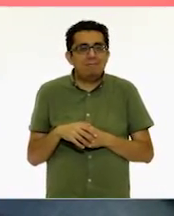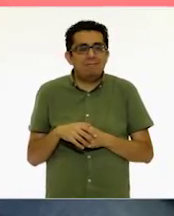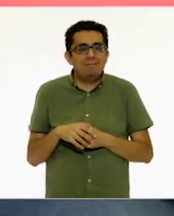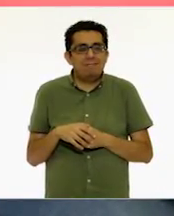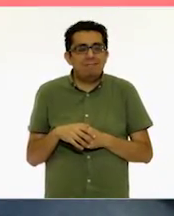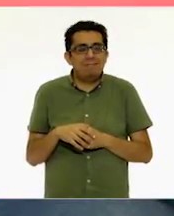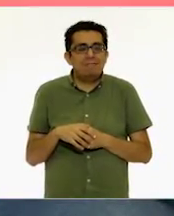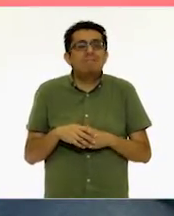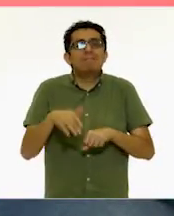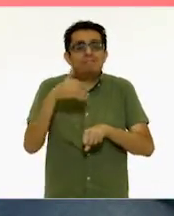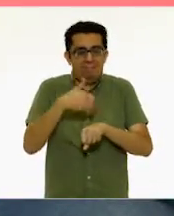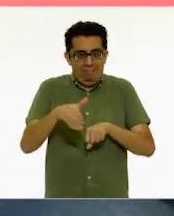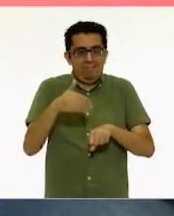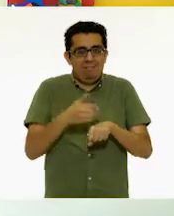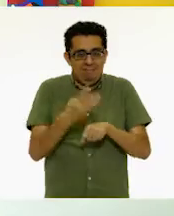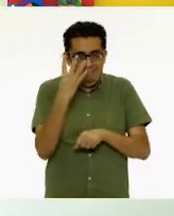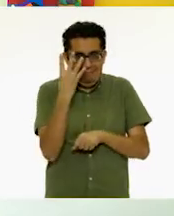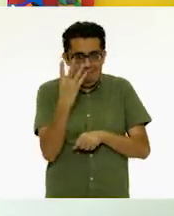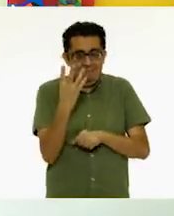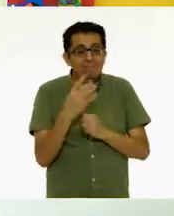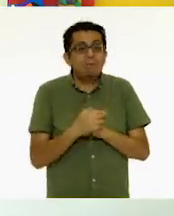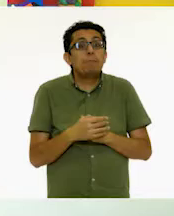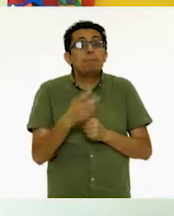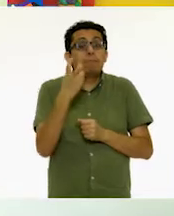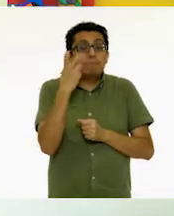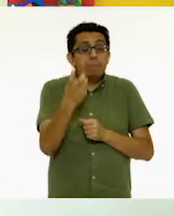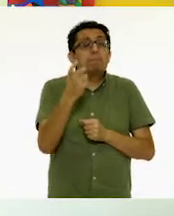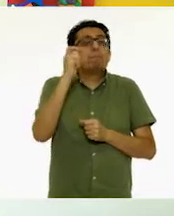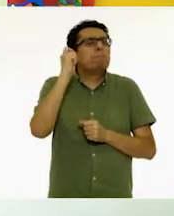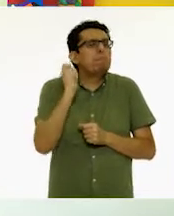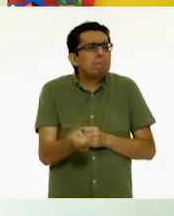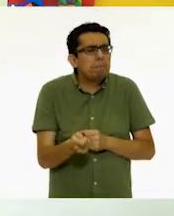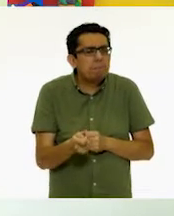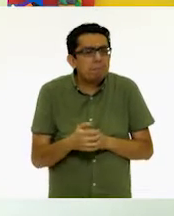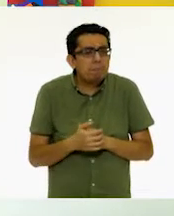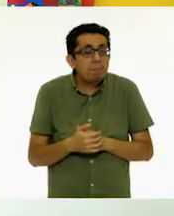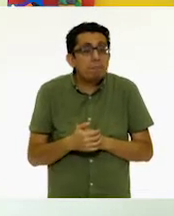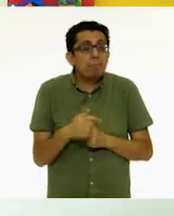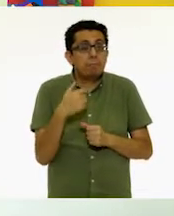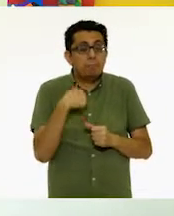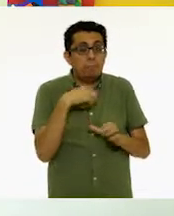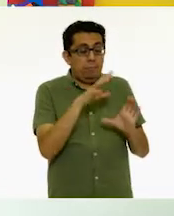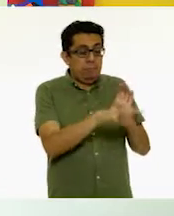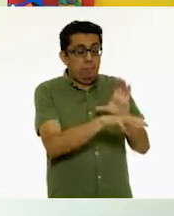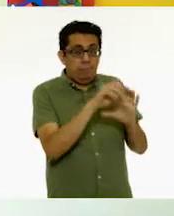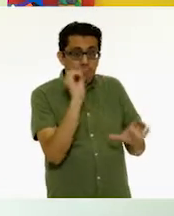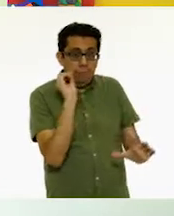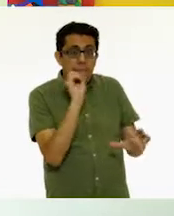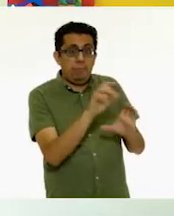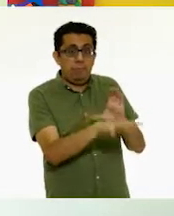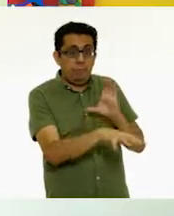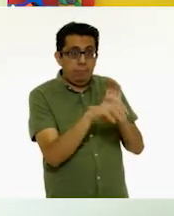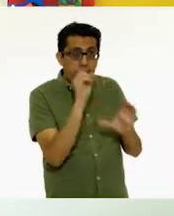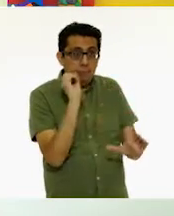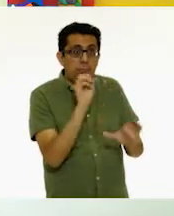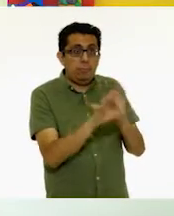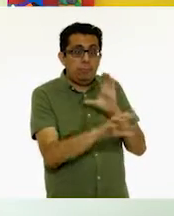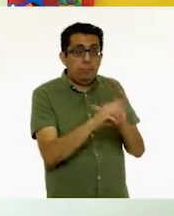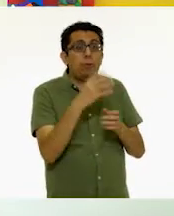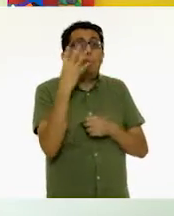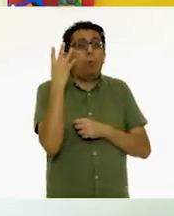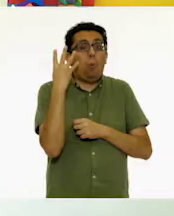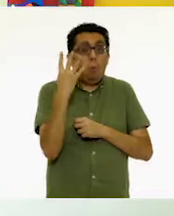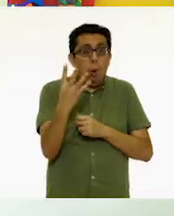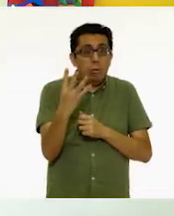gira. 4. Esa es la cantidad que voy a tomar de bloques. Que